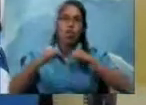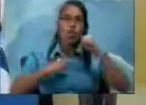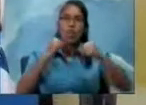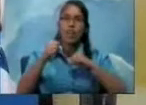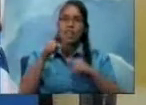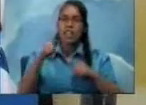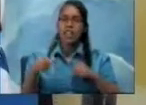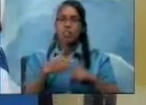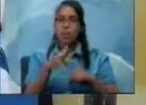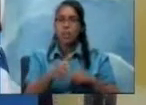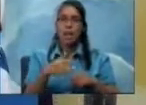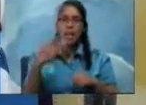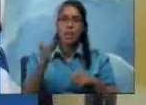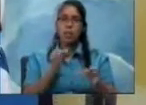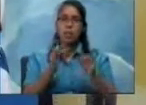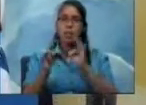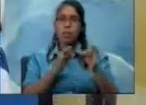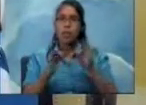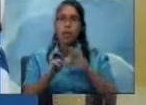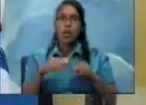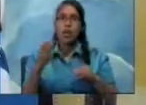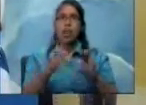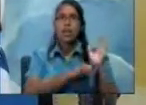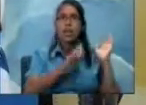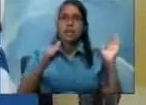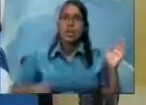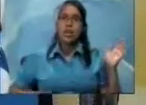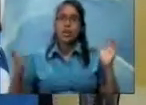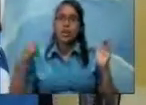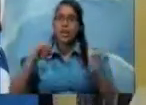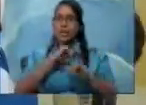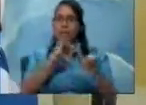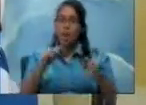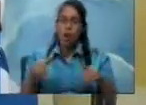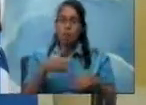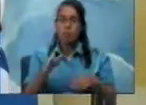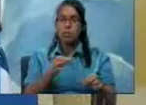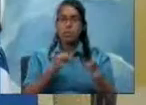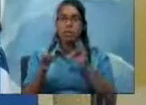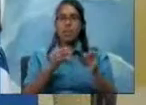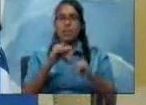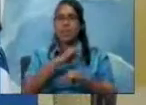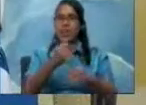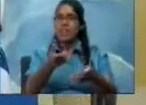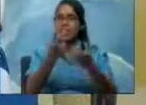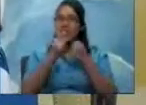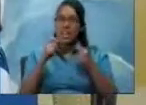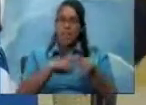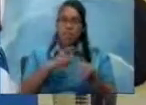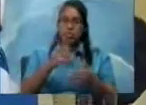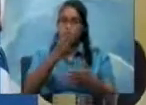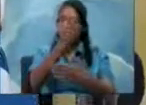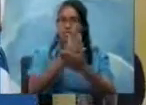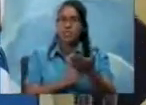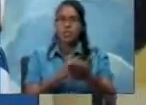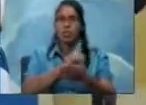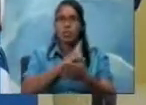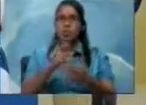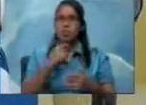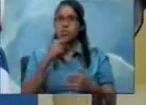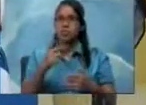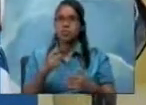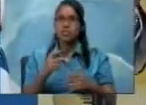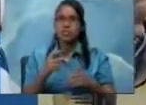esos peces hay que prepararlos lo que el señor tenía ya era un pez preparado le había sacado las tripa le había sacado todo